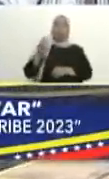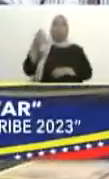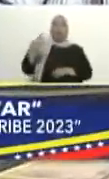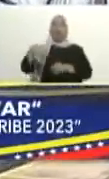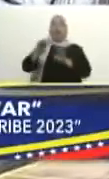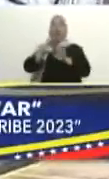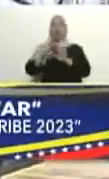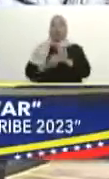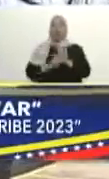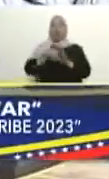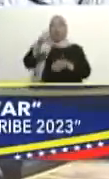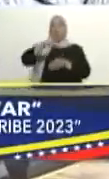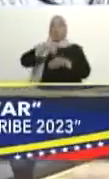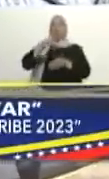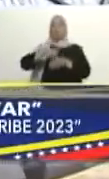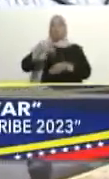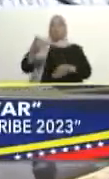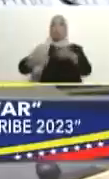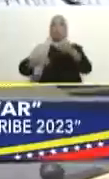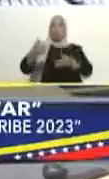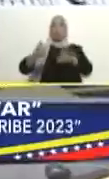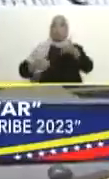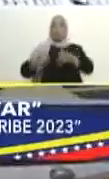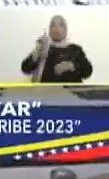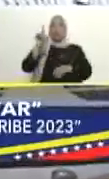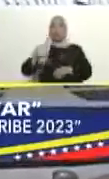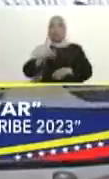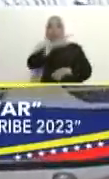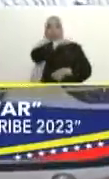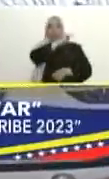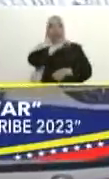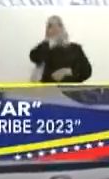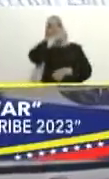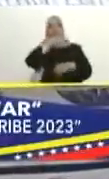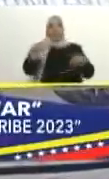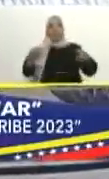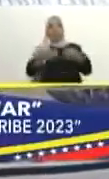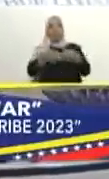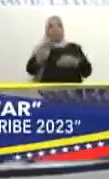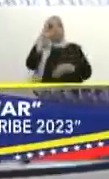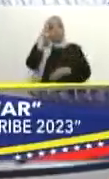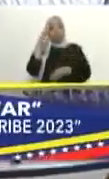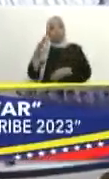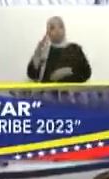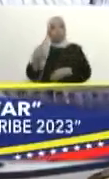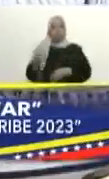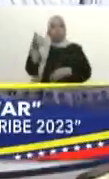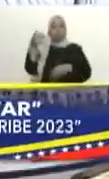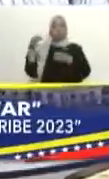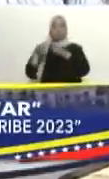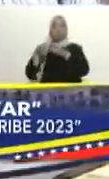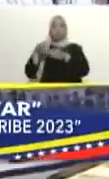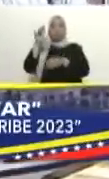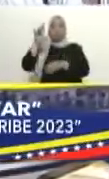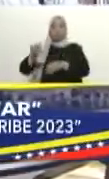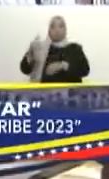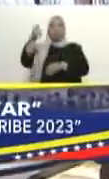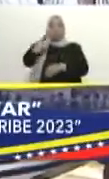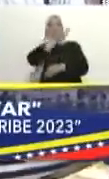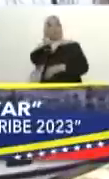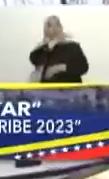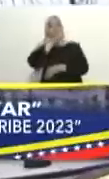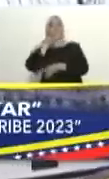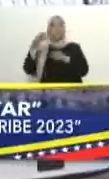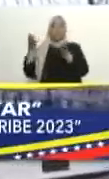de Venezuela, comandante en jefe de la Fuerza Armada Nacional Bolivariana, por el brigadier mayor de la Academia Militar de la Armada